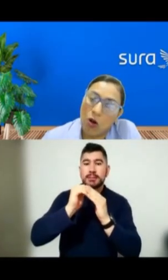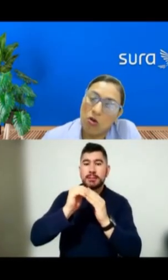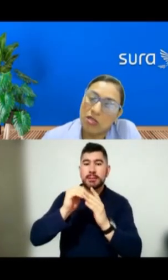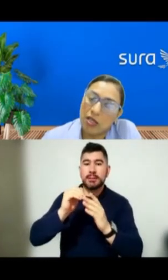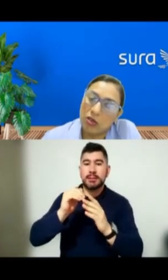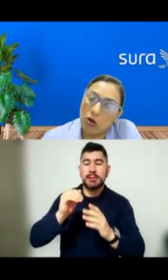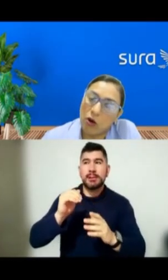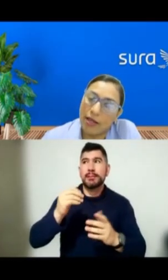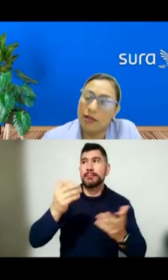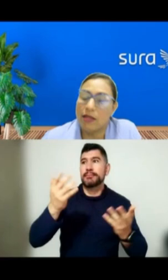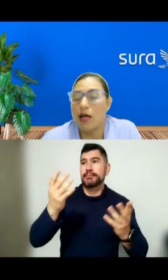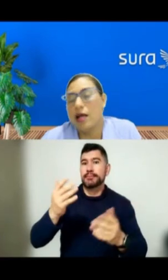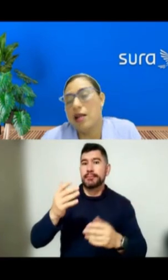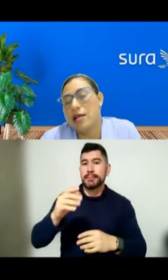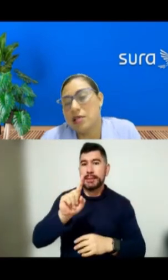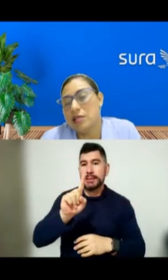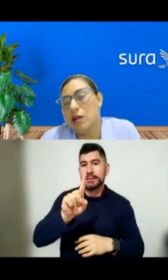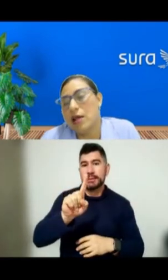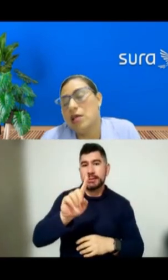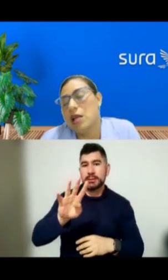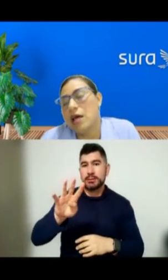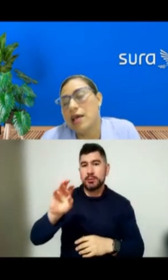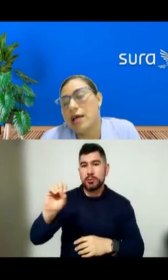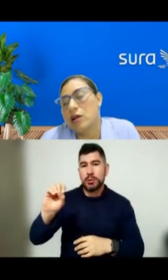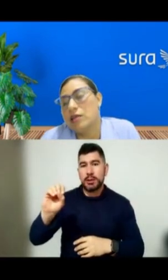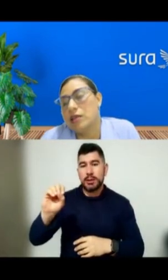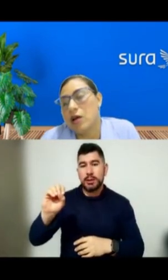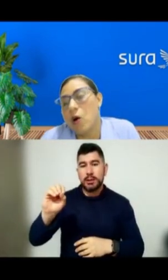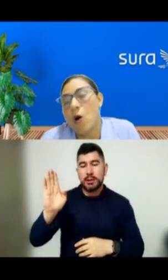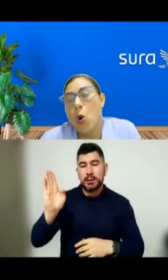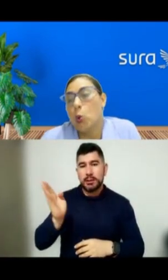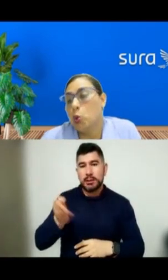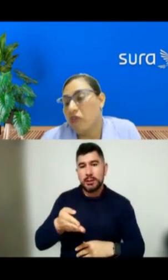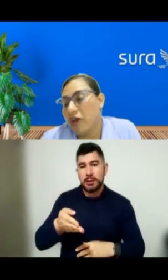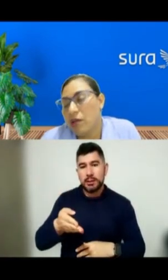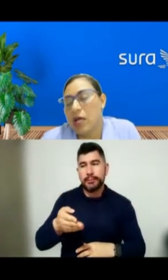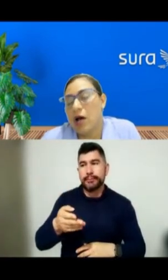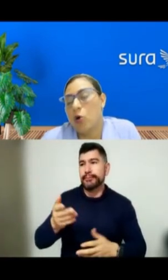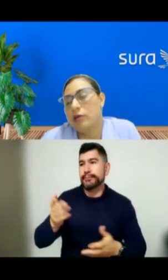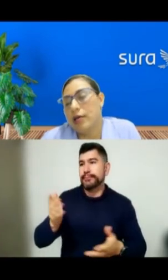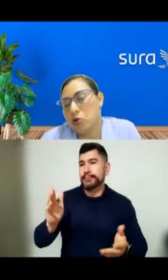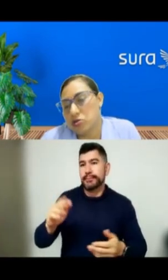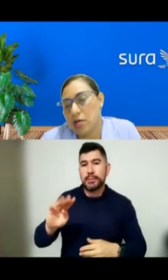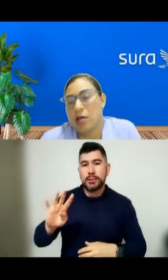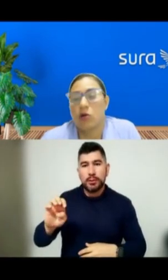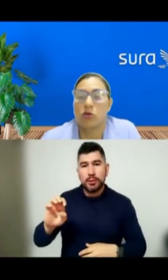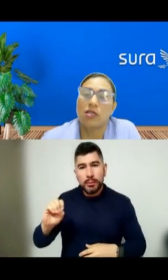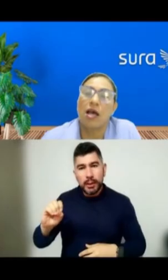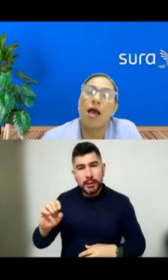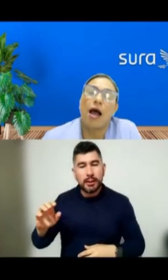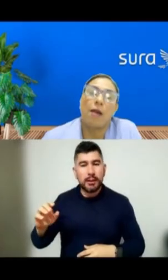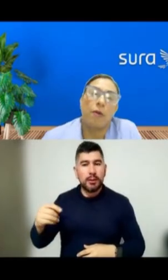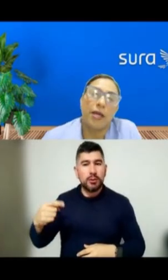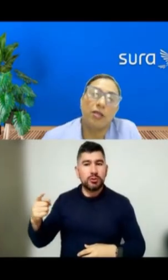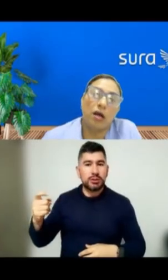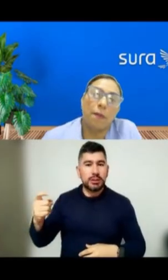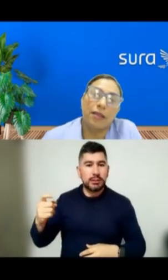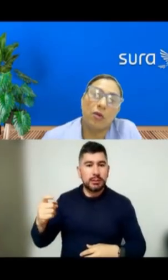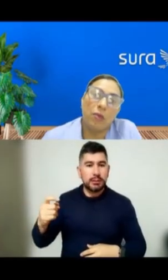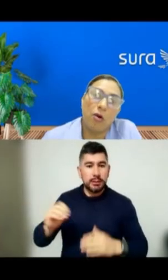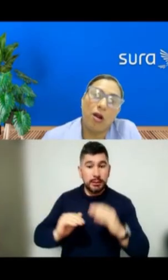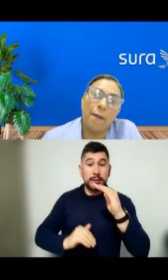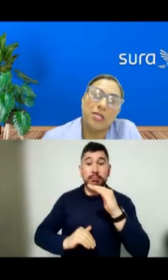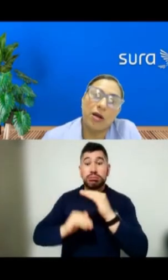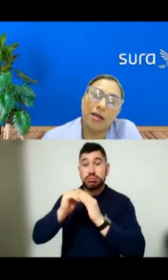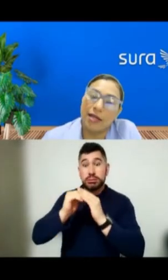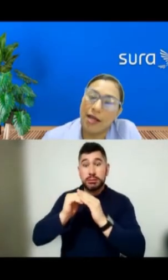consigo que tengo 140 en la sístole y en la diástole tengo un 90 o tengo 100. Entonces, al momento